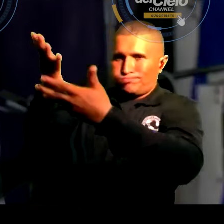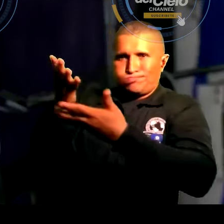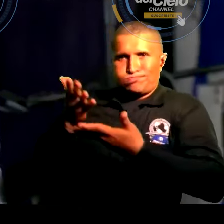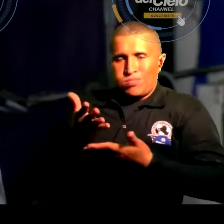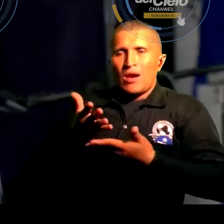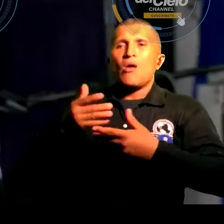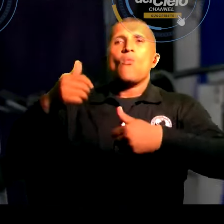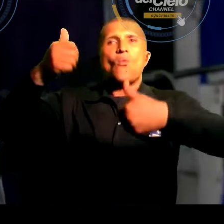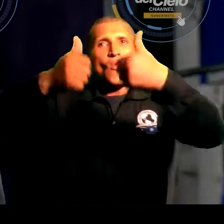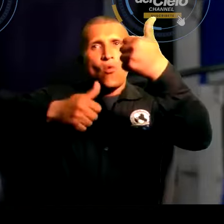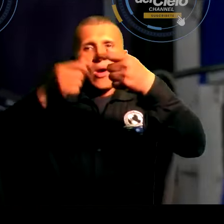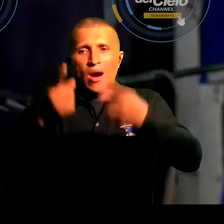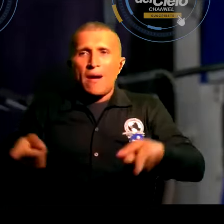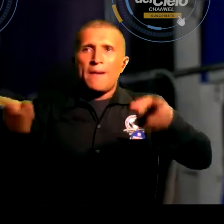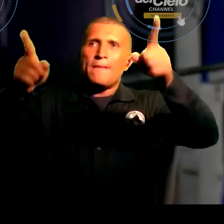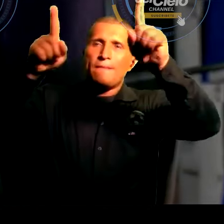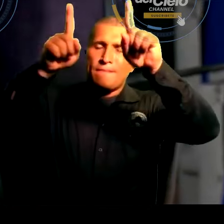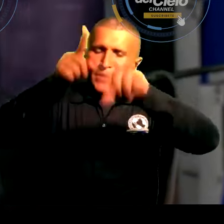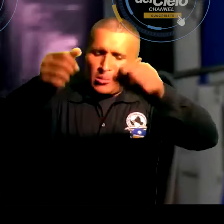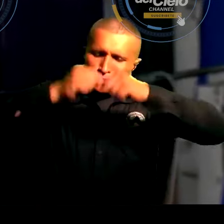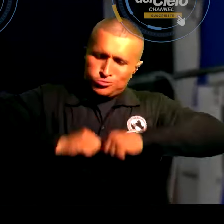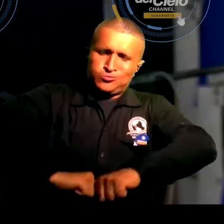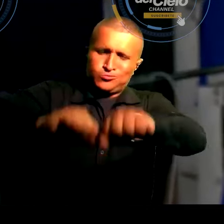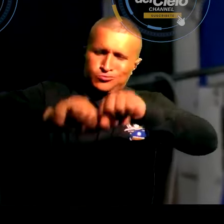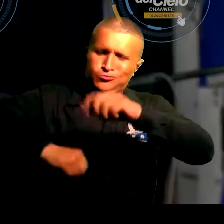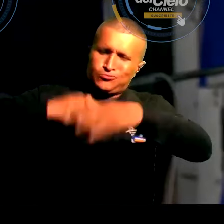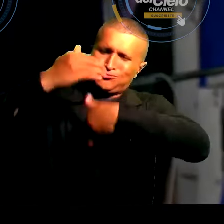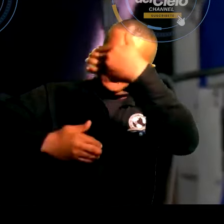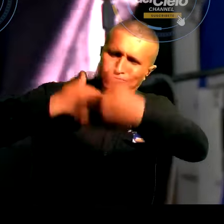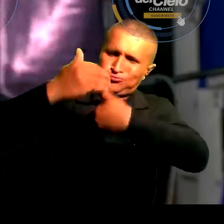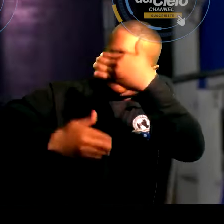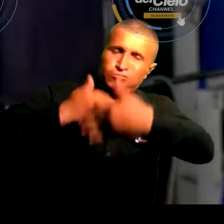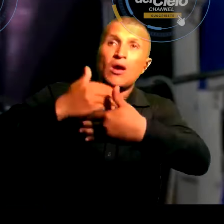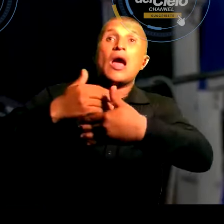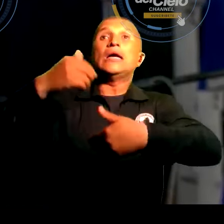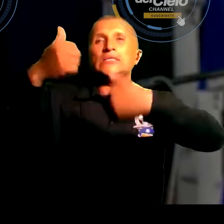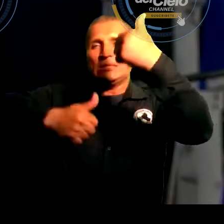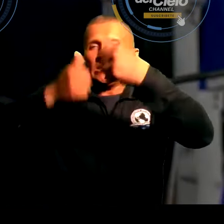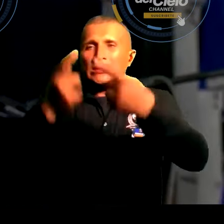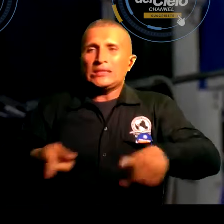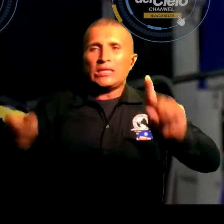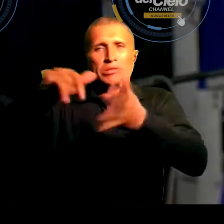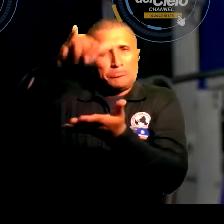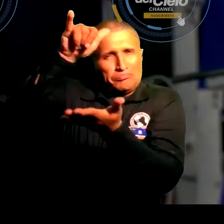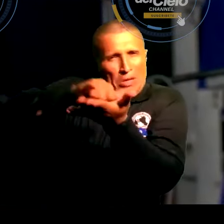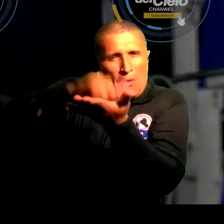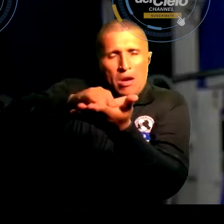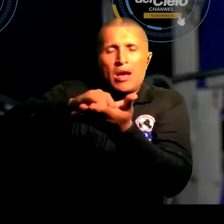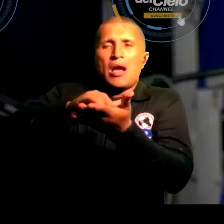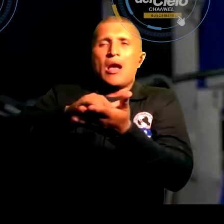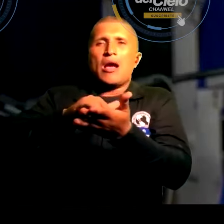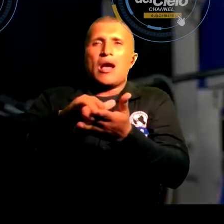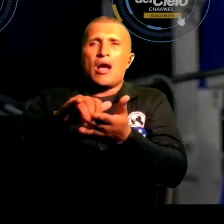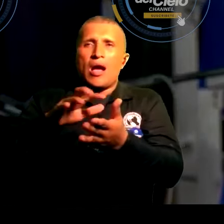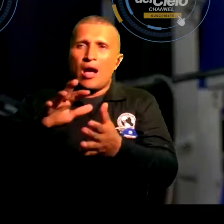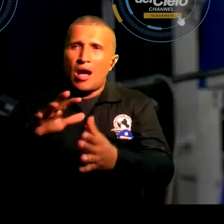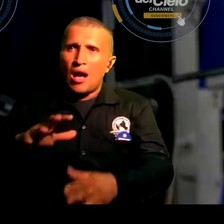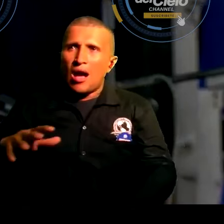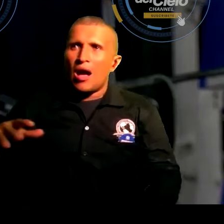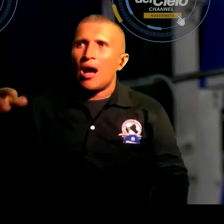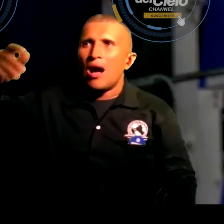asimismo, si retenéis la palabra que os he predicado, sois salvos, si